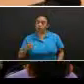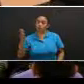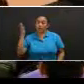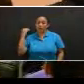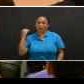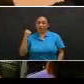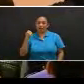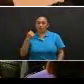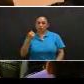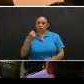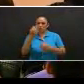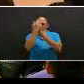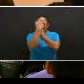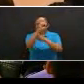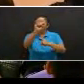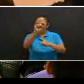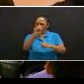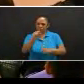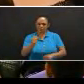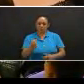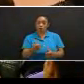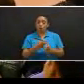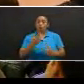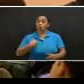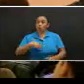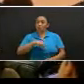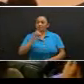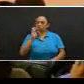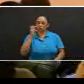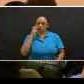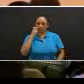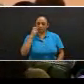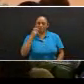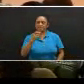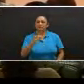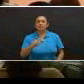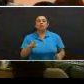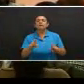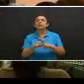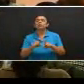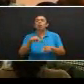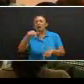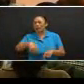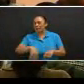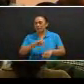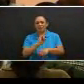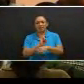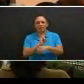padres, ahora de grandes en la iglesia venimos a hacer ese reflejo.